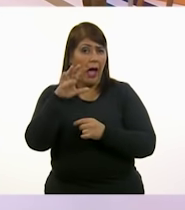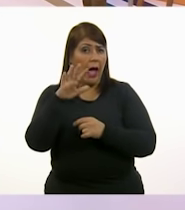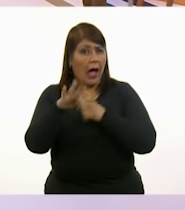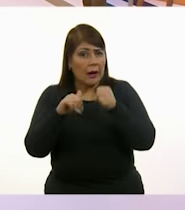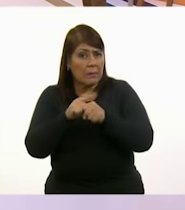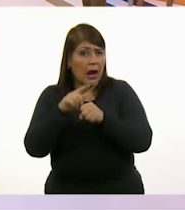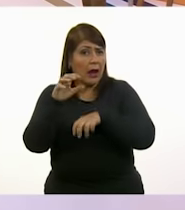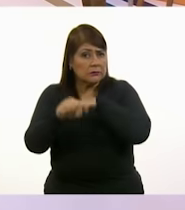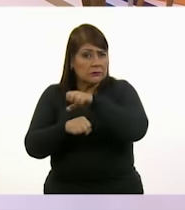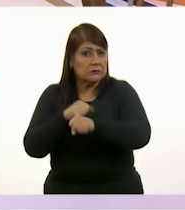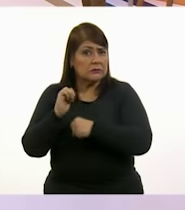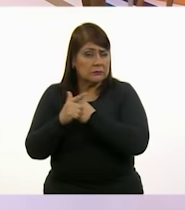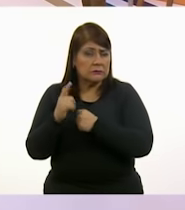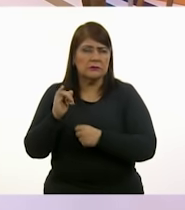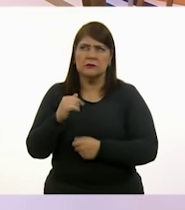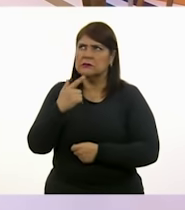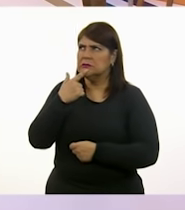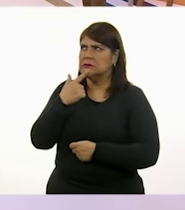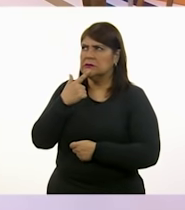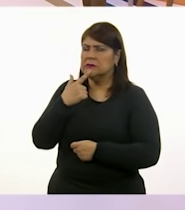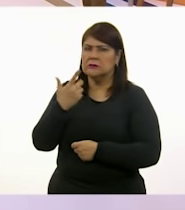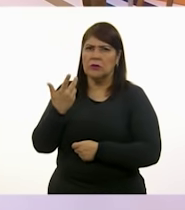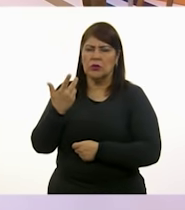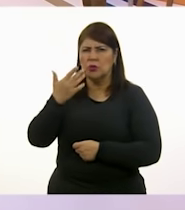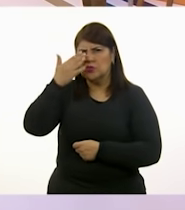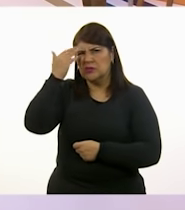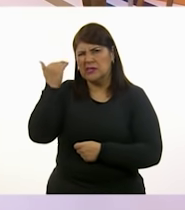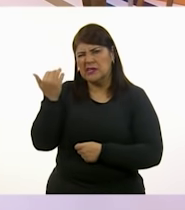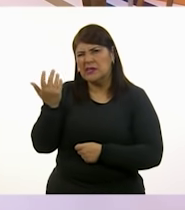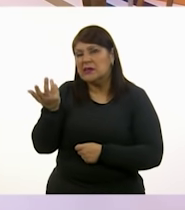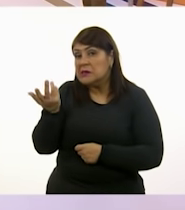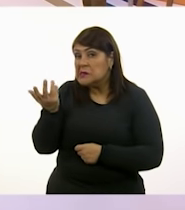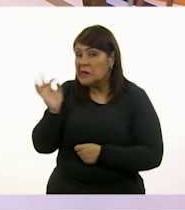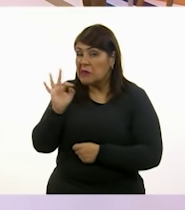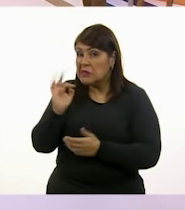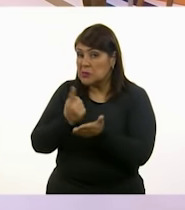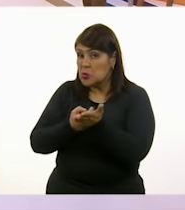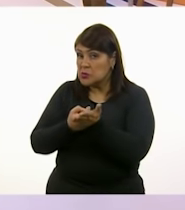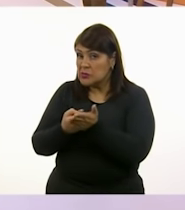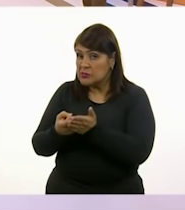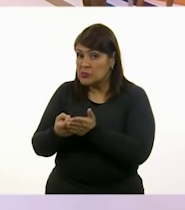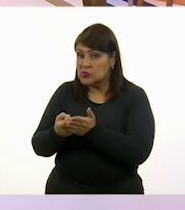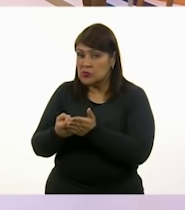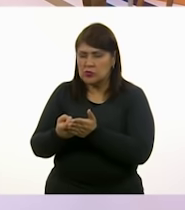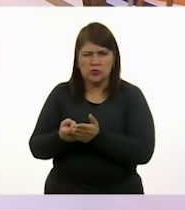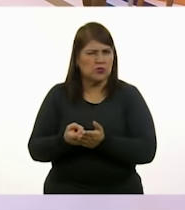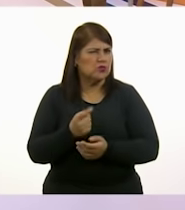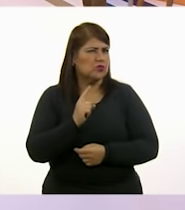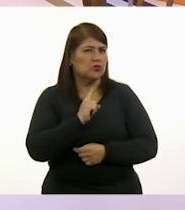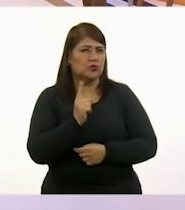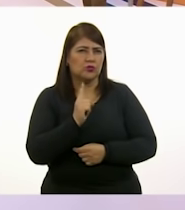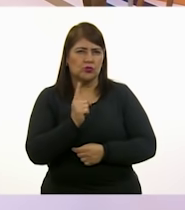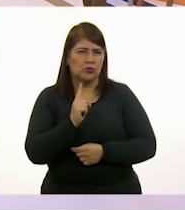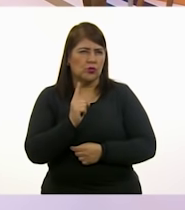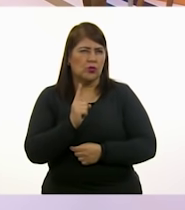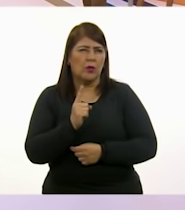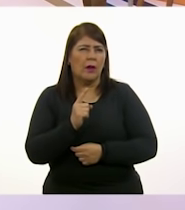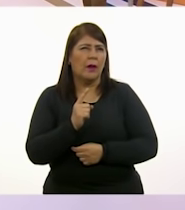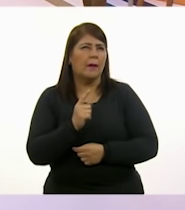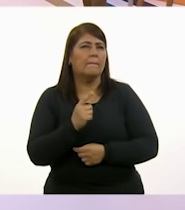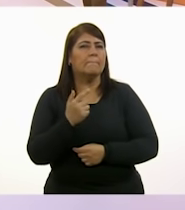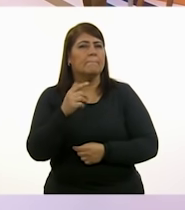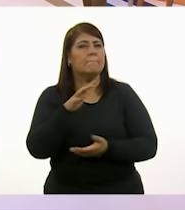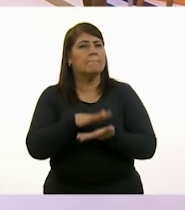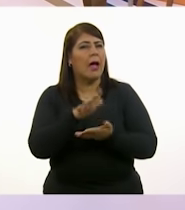No lo sé ¿Cazarán tal vez lombrices? No, tanto así, Pepe